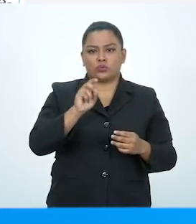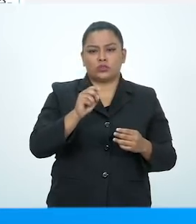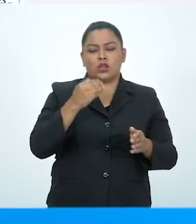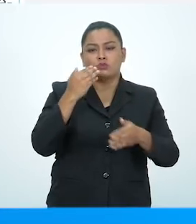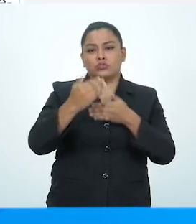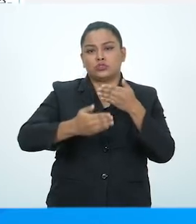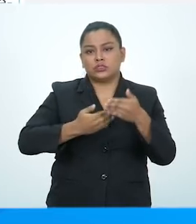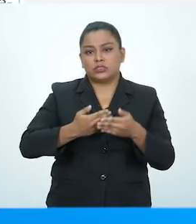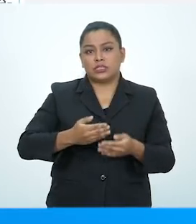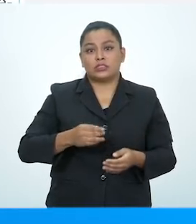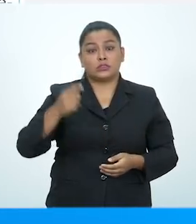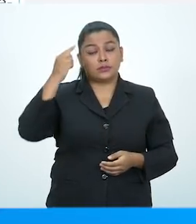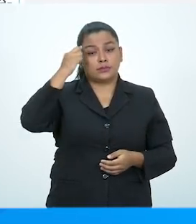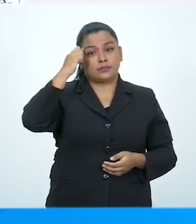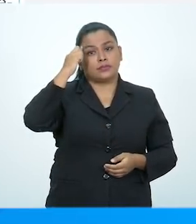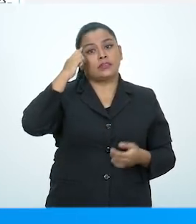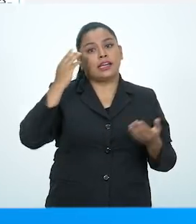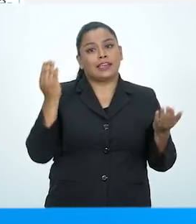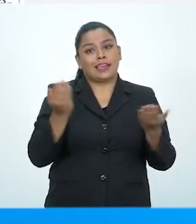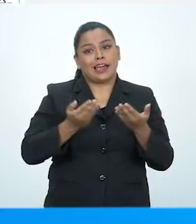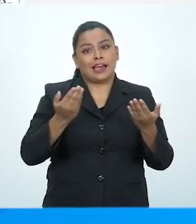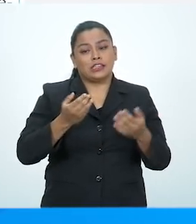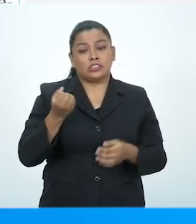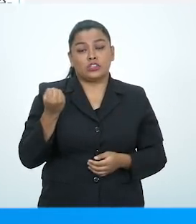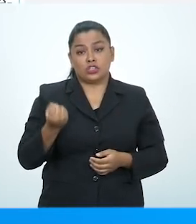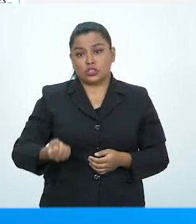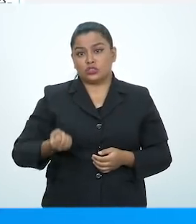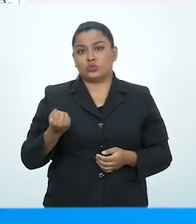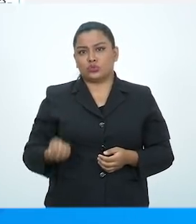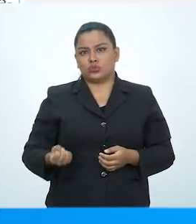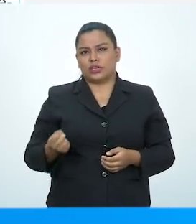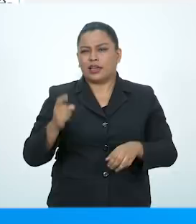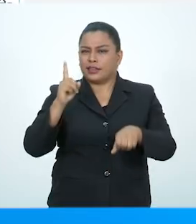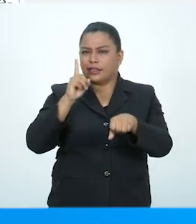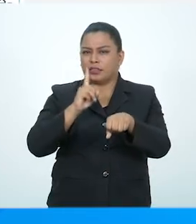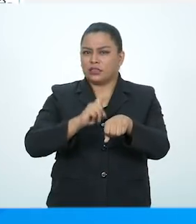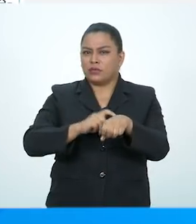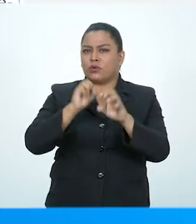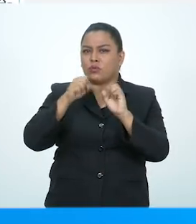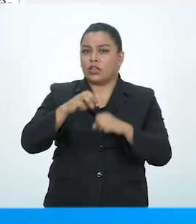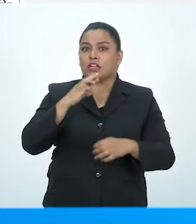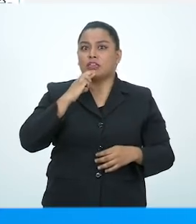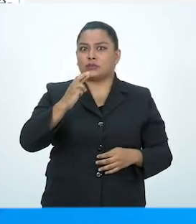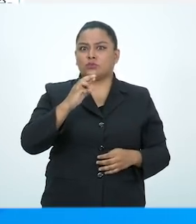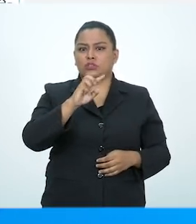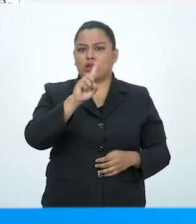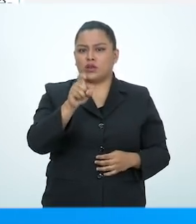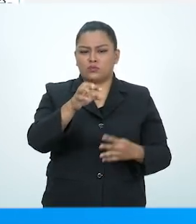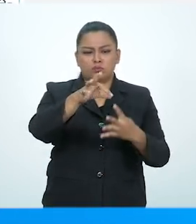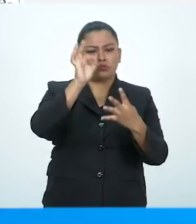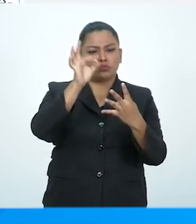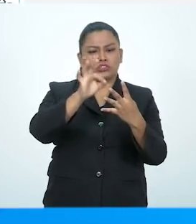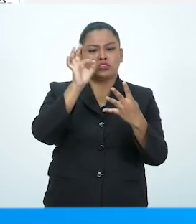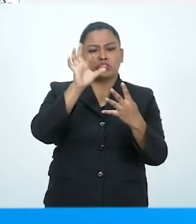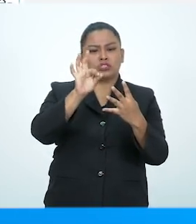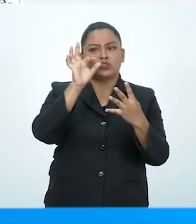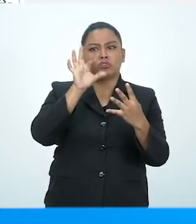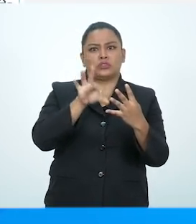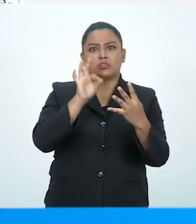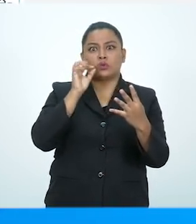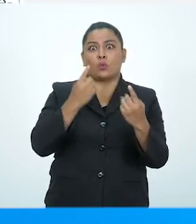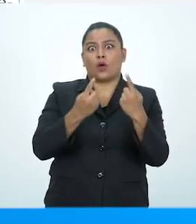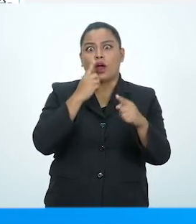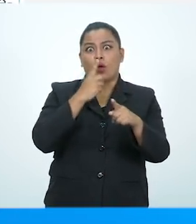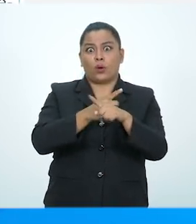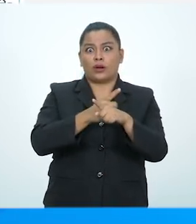del proceso cognitivo que realiza el estudiantado al momento de responder el ítem. Además,